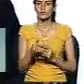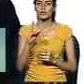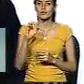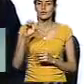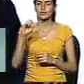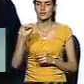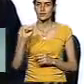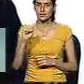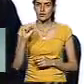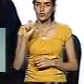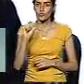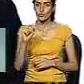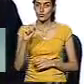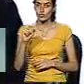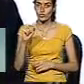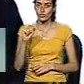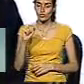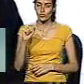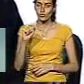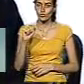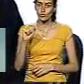es